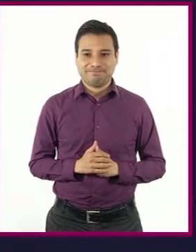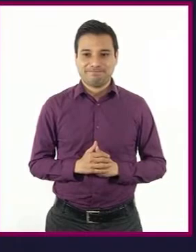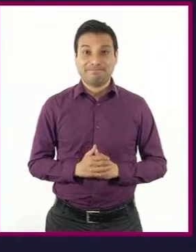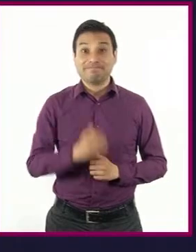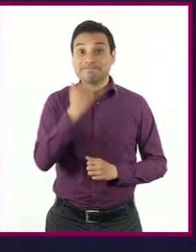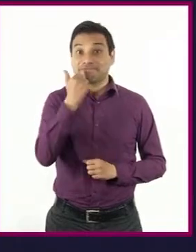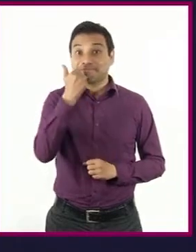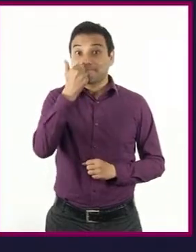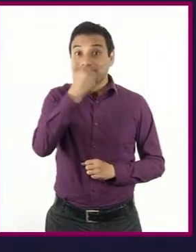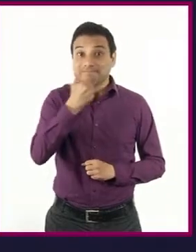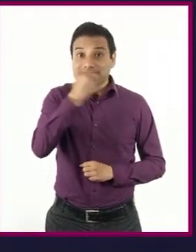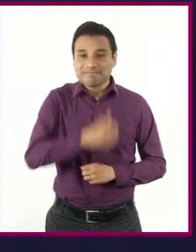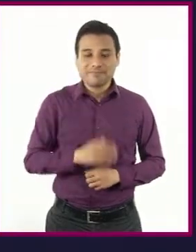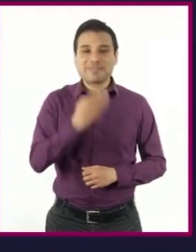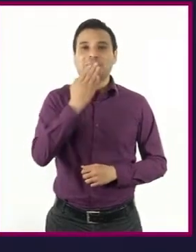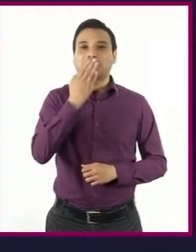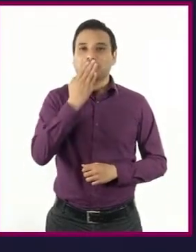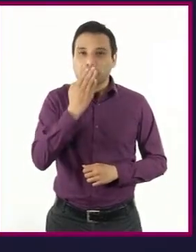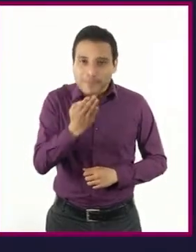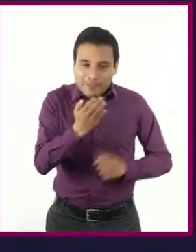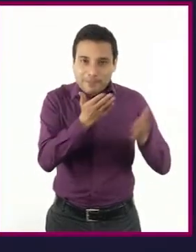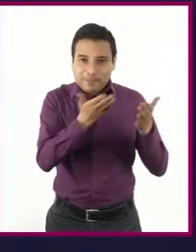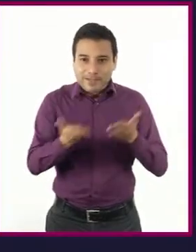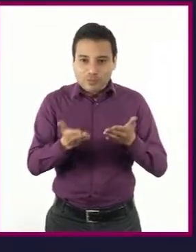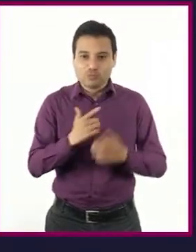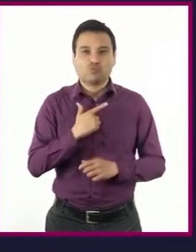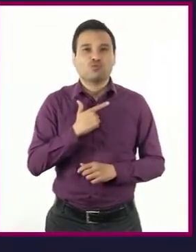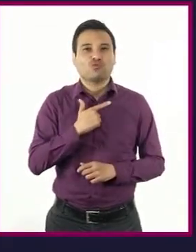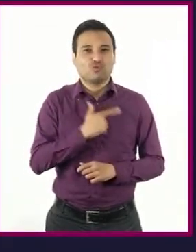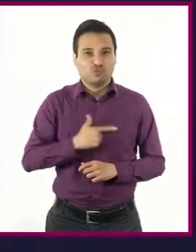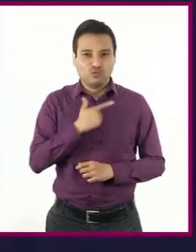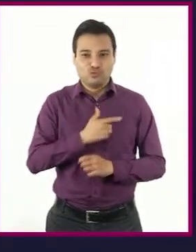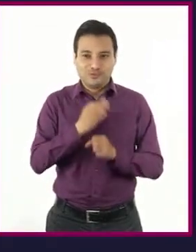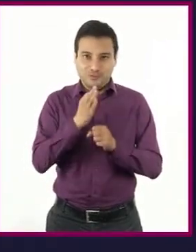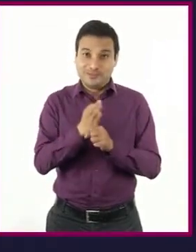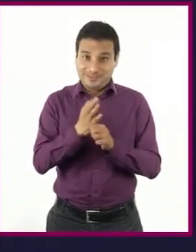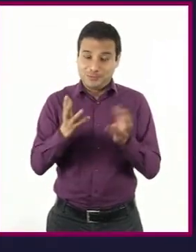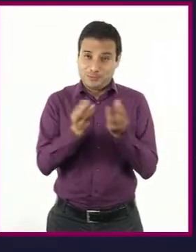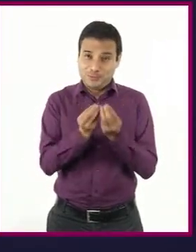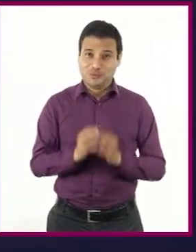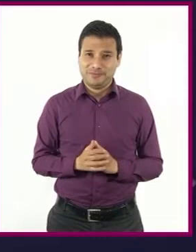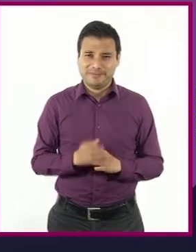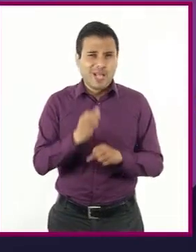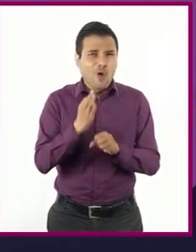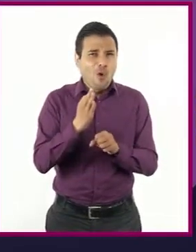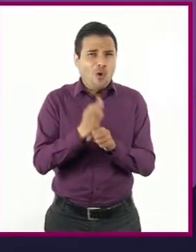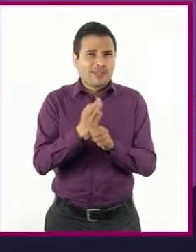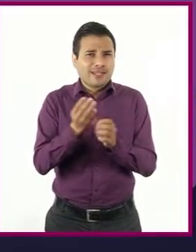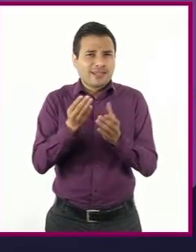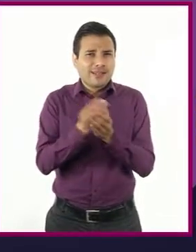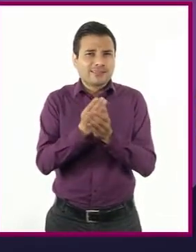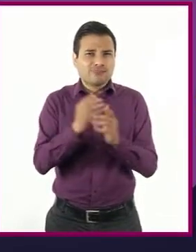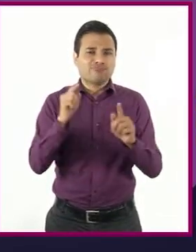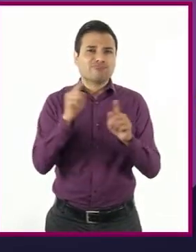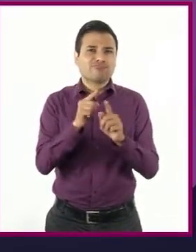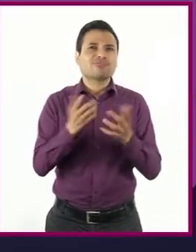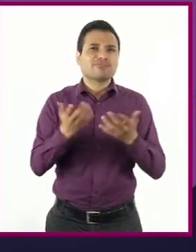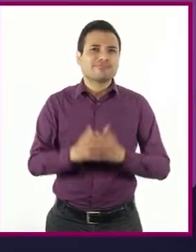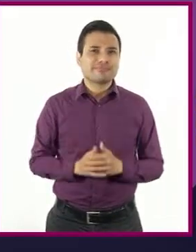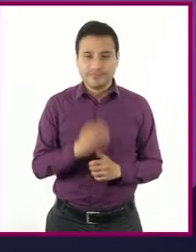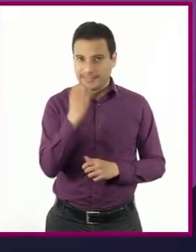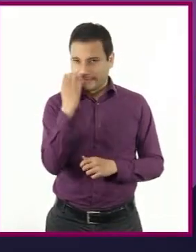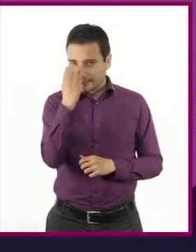Alumnas y alumnos, sean bienvenidas y bienvenidos. Es un gusto estar con ustedes. En esta sesión el propósito es